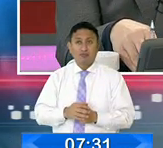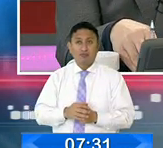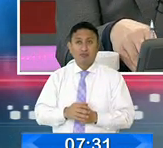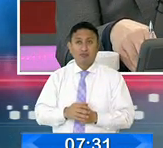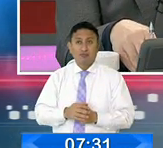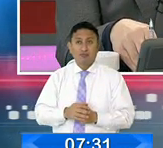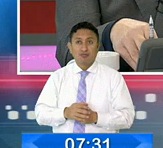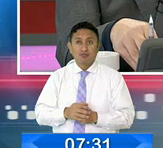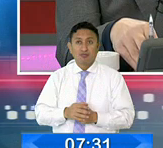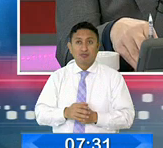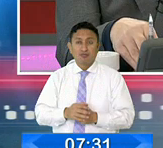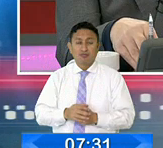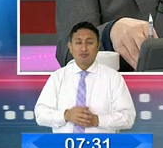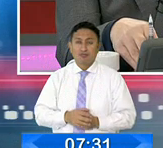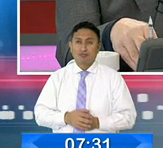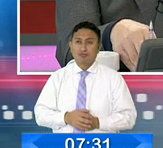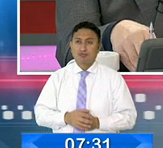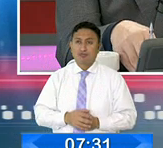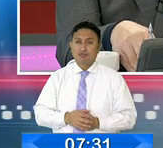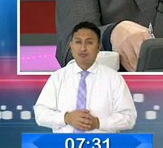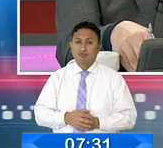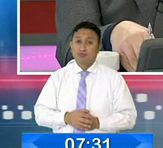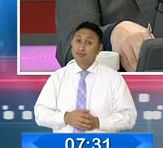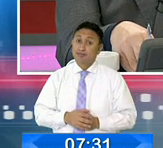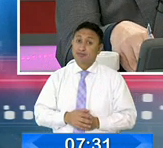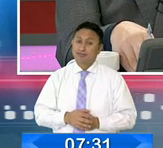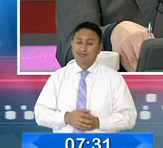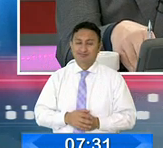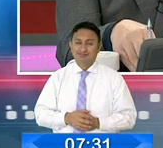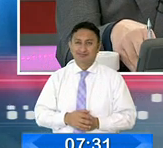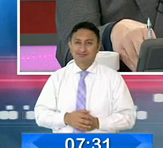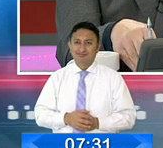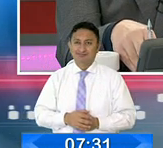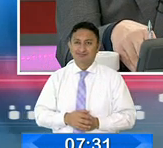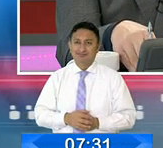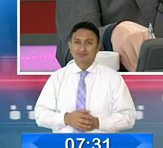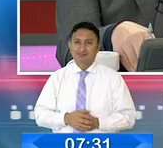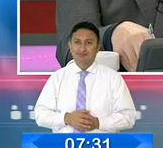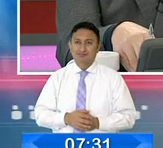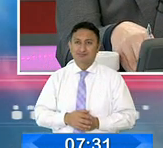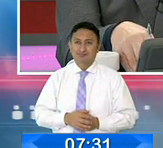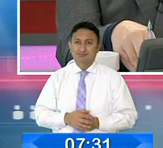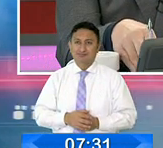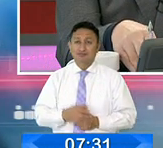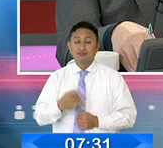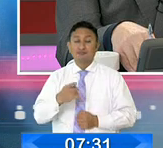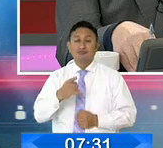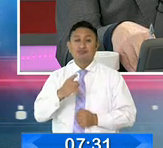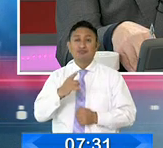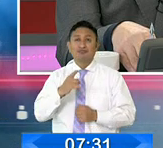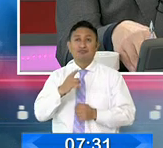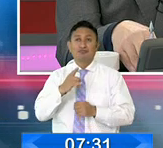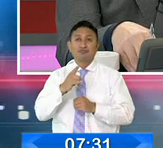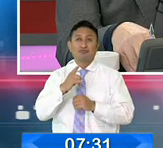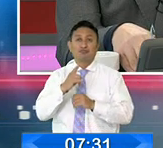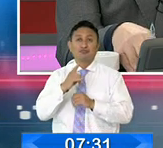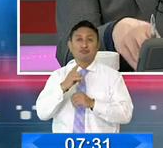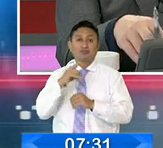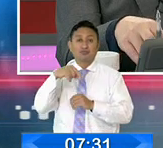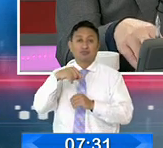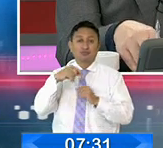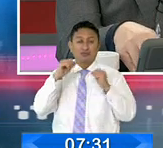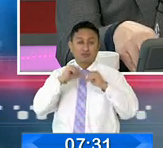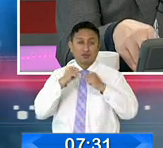por ejemplo. De igual manera, Roberto, el país tiene una enorme deuda con el sector agrícola. Creo